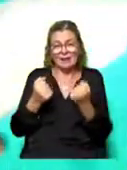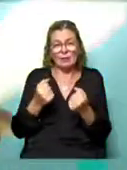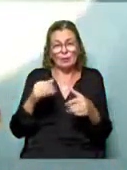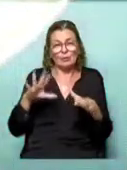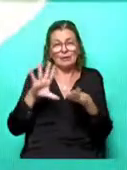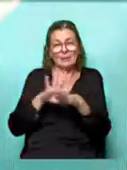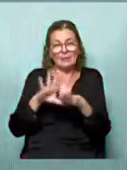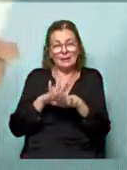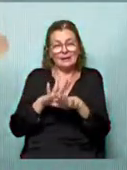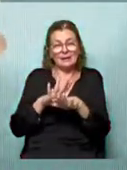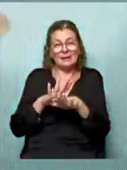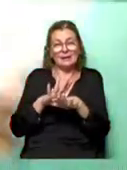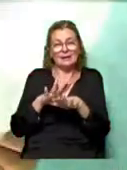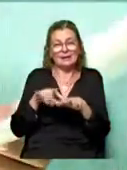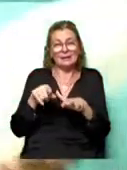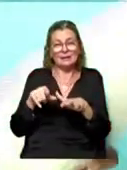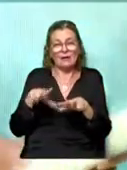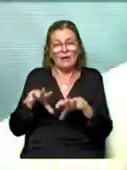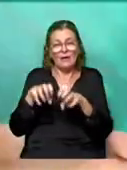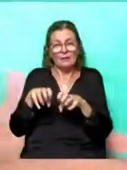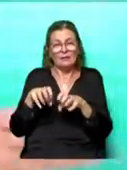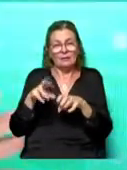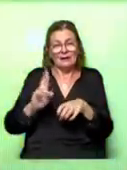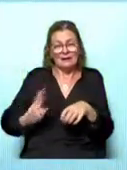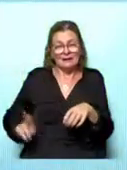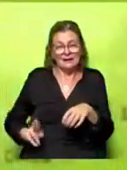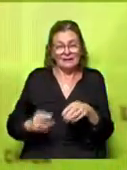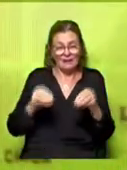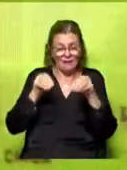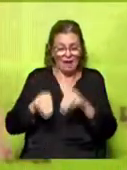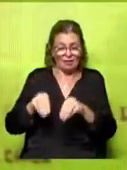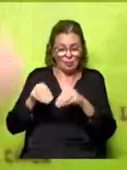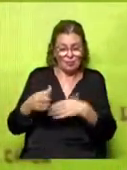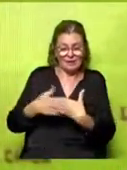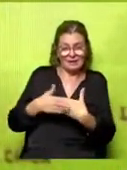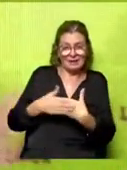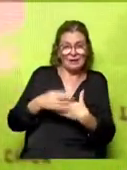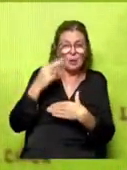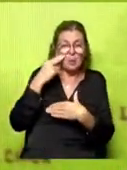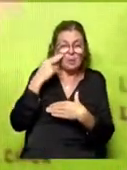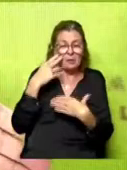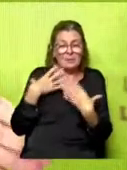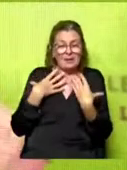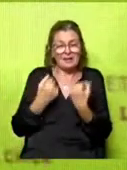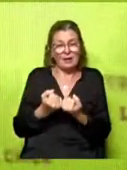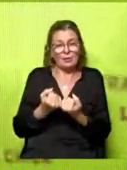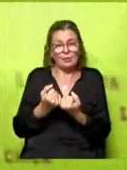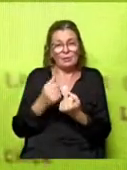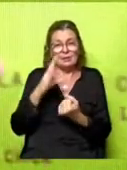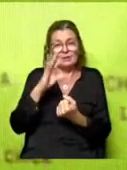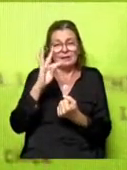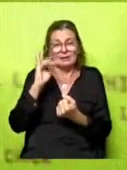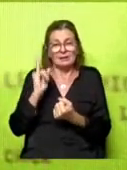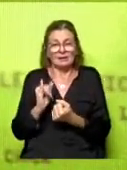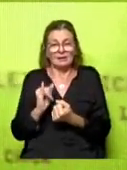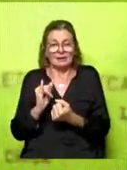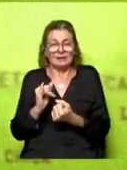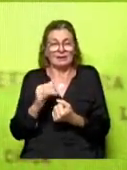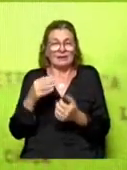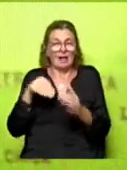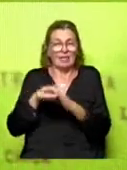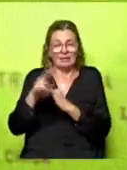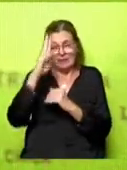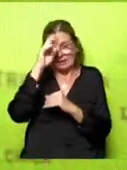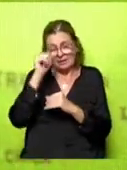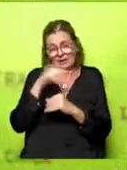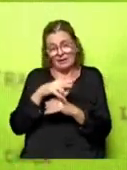social, entre las ratas, entre la basura, con problemas de salud, que han estado en CTI y que